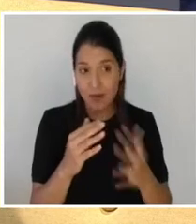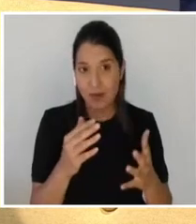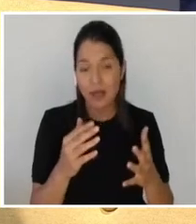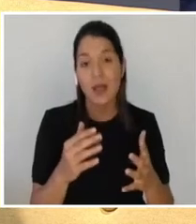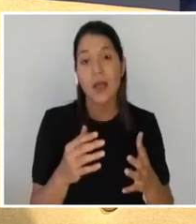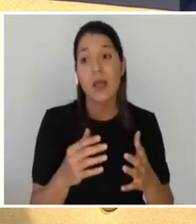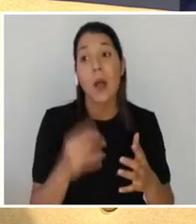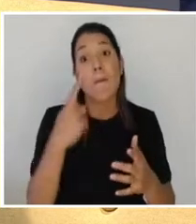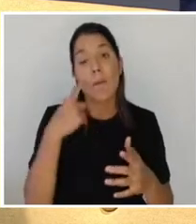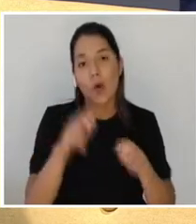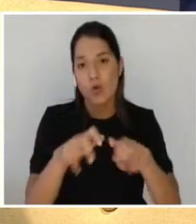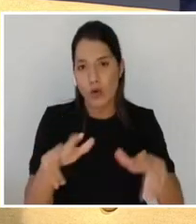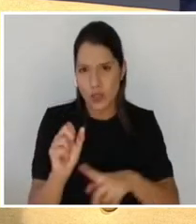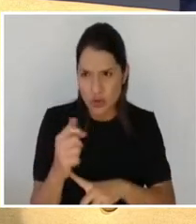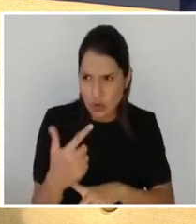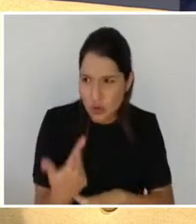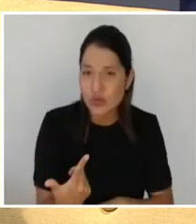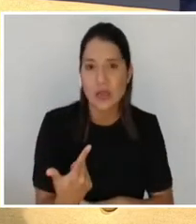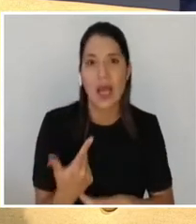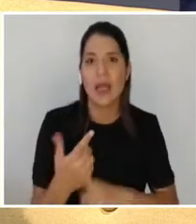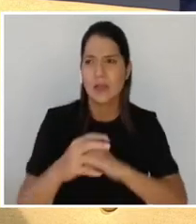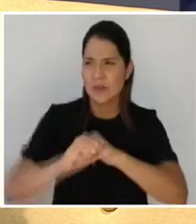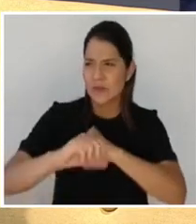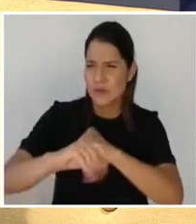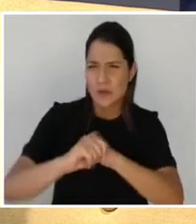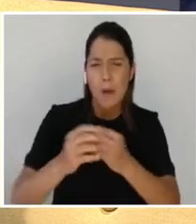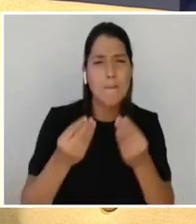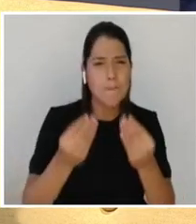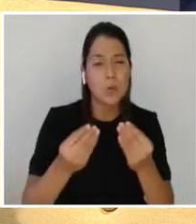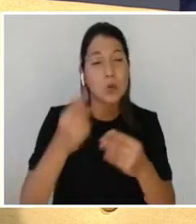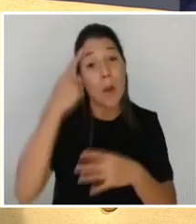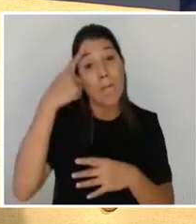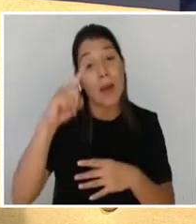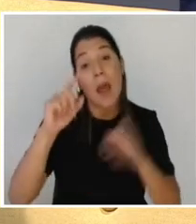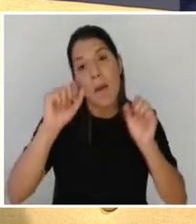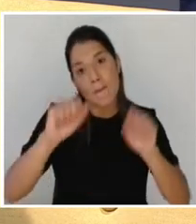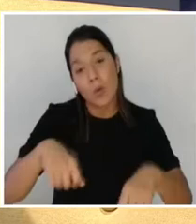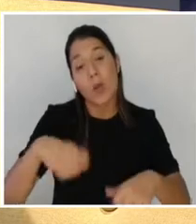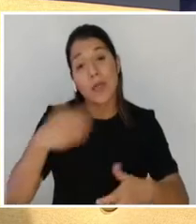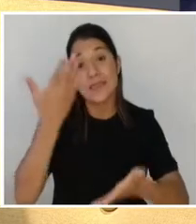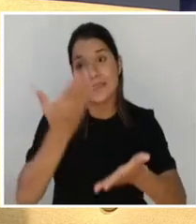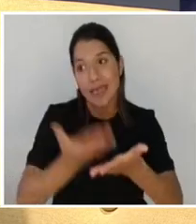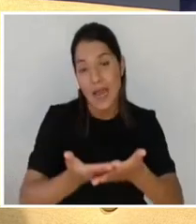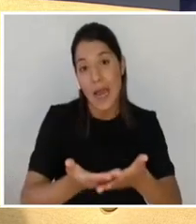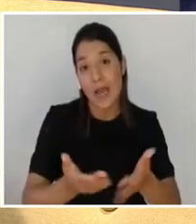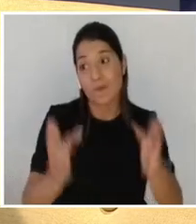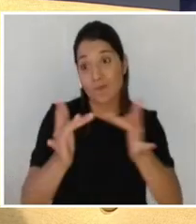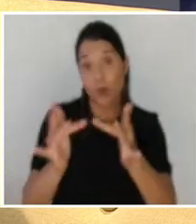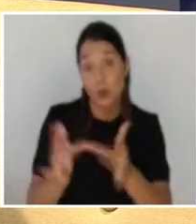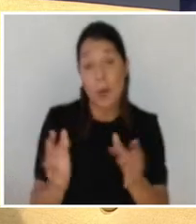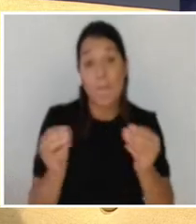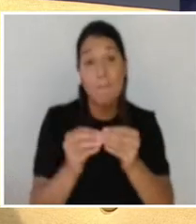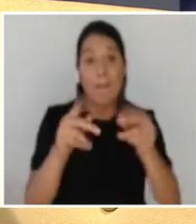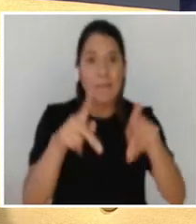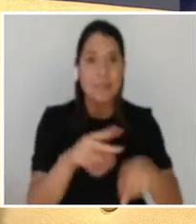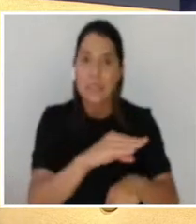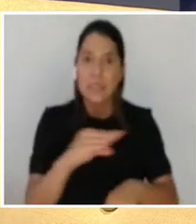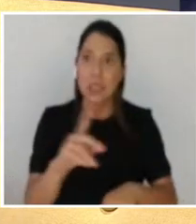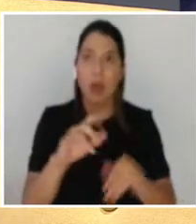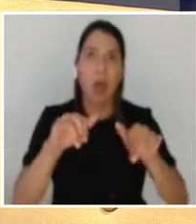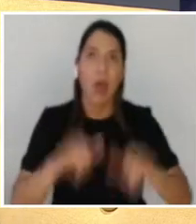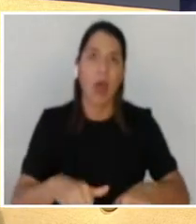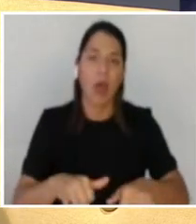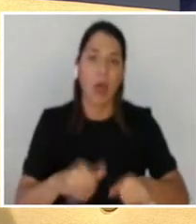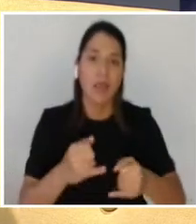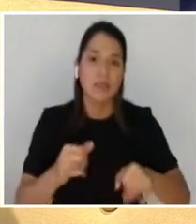sociales, promocionando por redes sociales bastante para poder llegarle a más personas y no quedarnos estancados. Sí hubo un tiempo